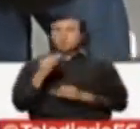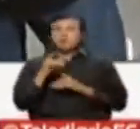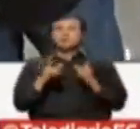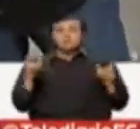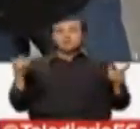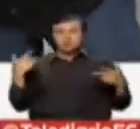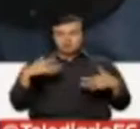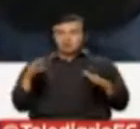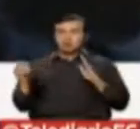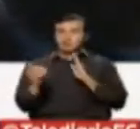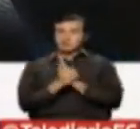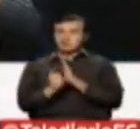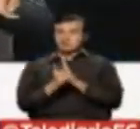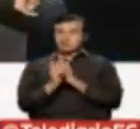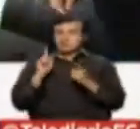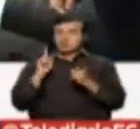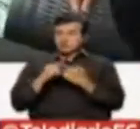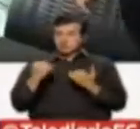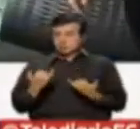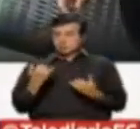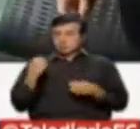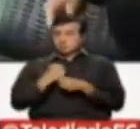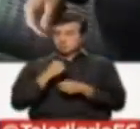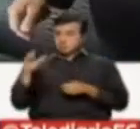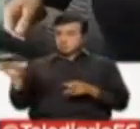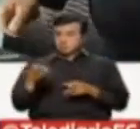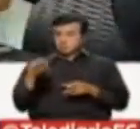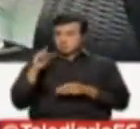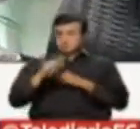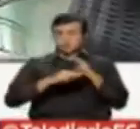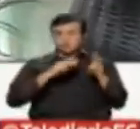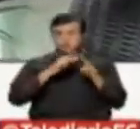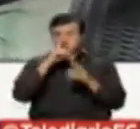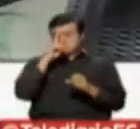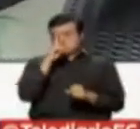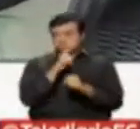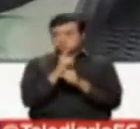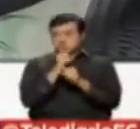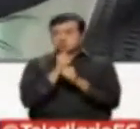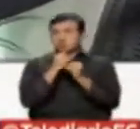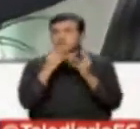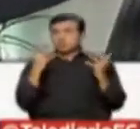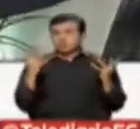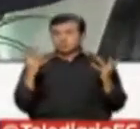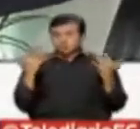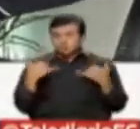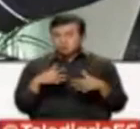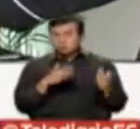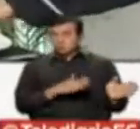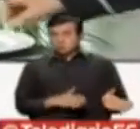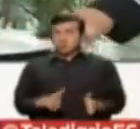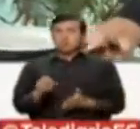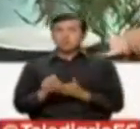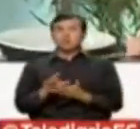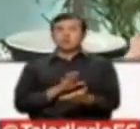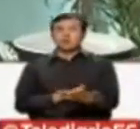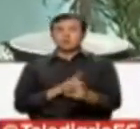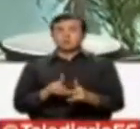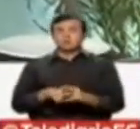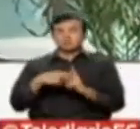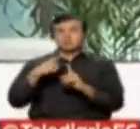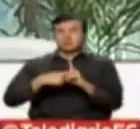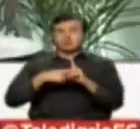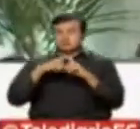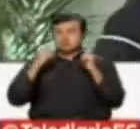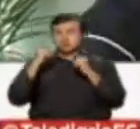y han sido capacitadas insertadas de efectivamente en el mundo laboral nosotros tenemos este programa empezó en marzo del año